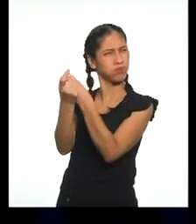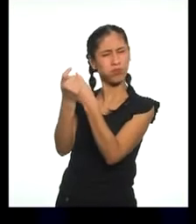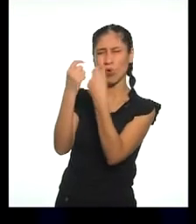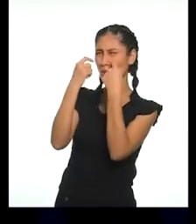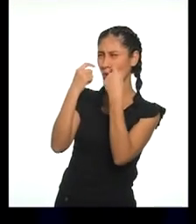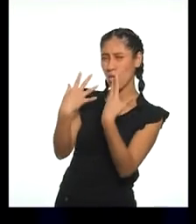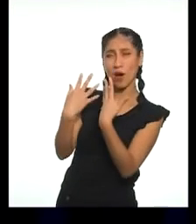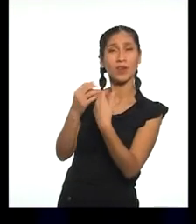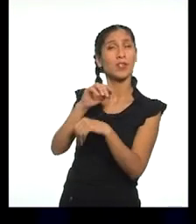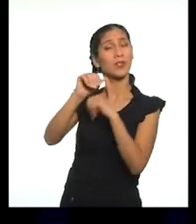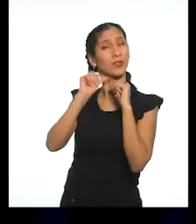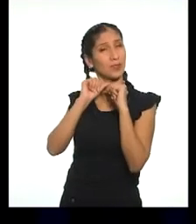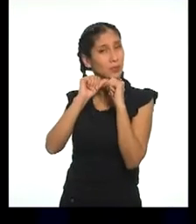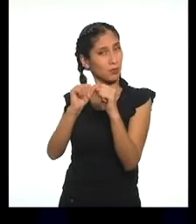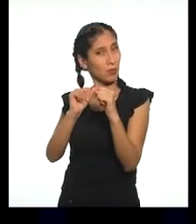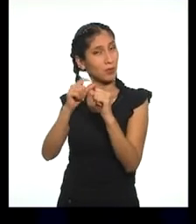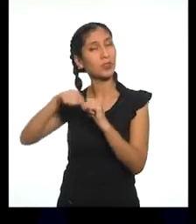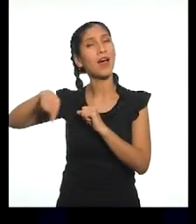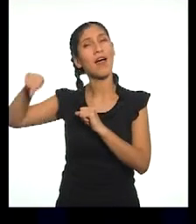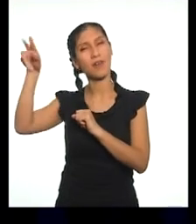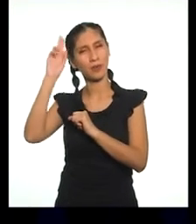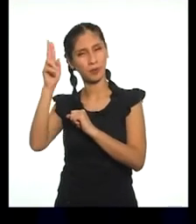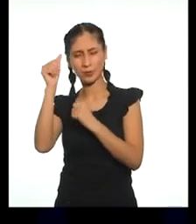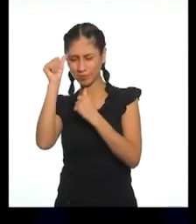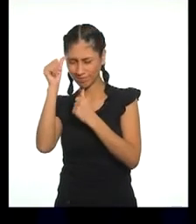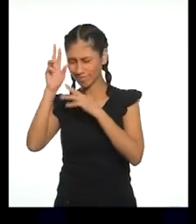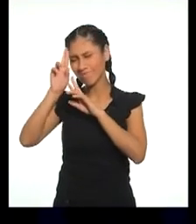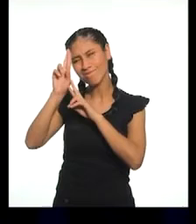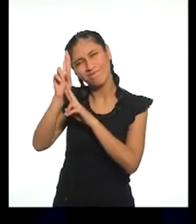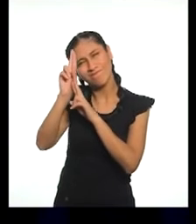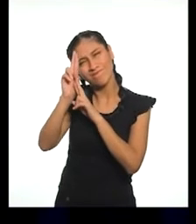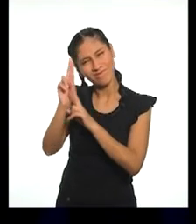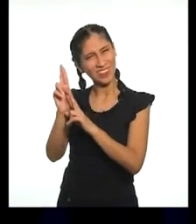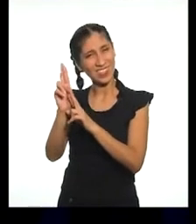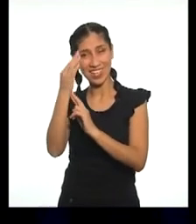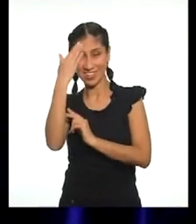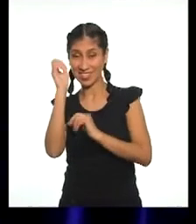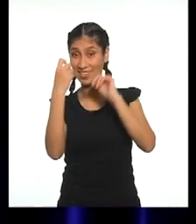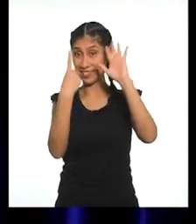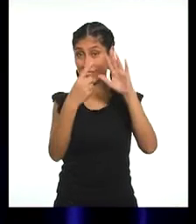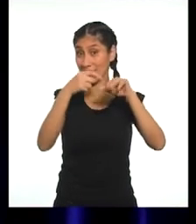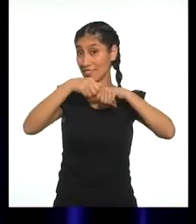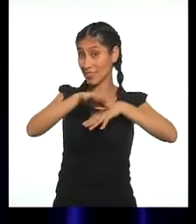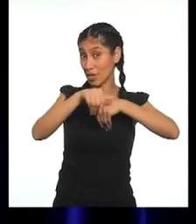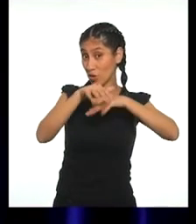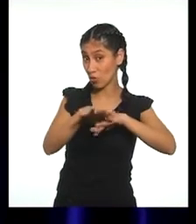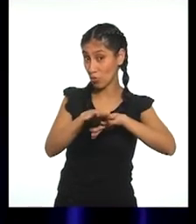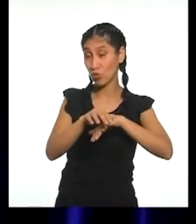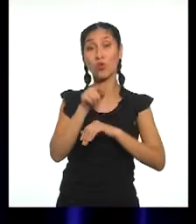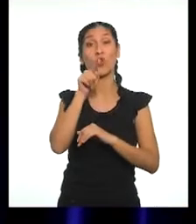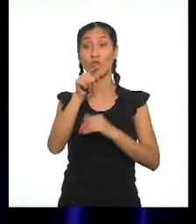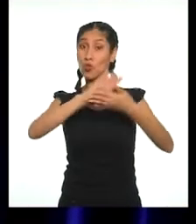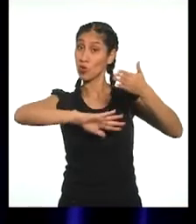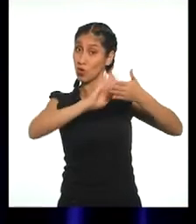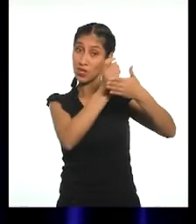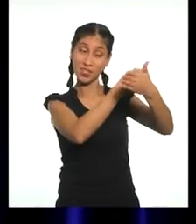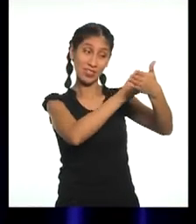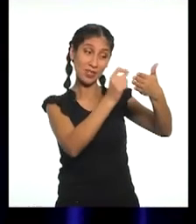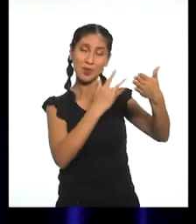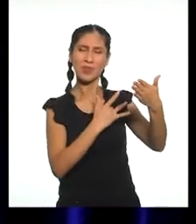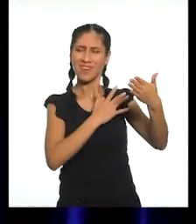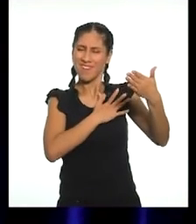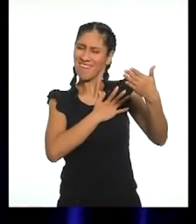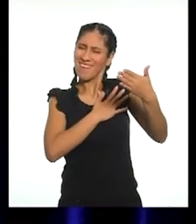sigamos rindiéndoles un homenaje por su día, que celebramos el 6 de julio. Escribe una dedicatoria en la cual